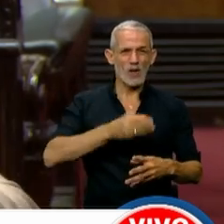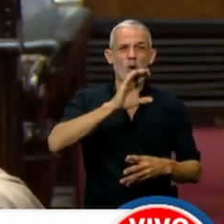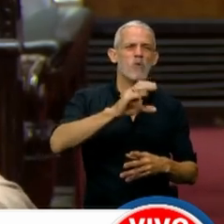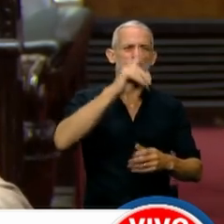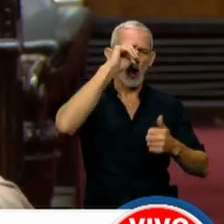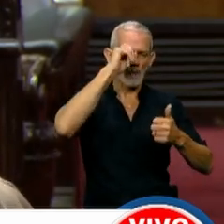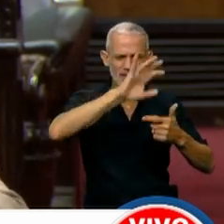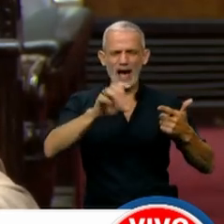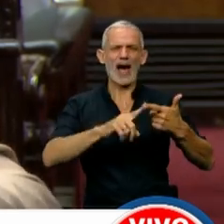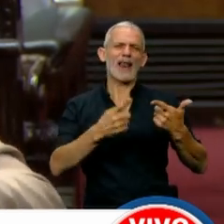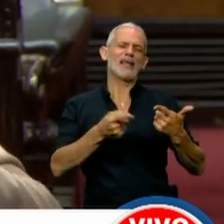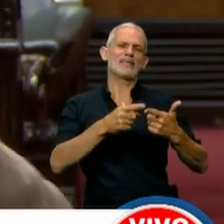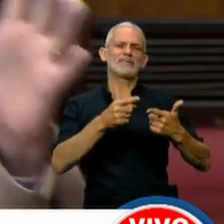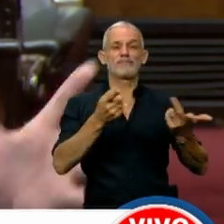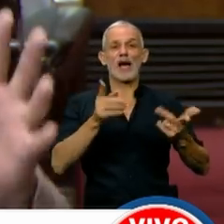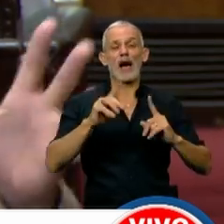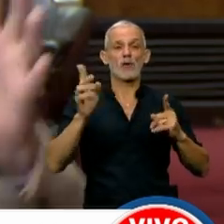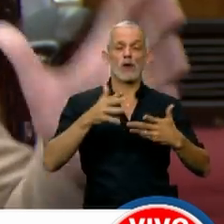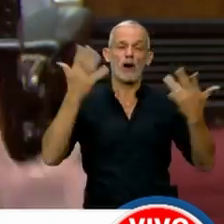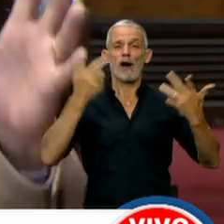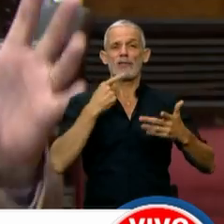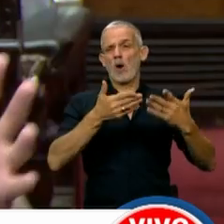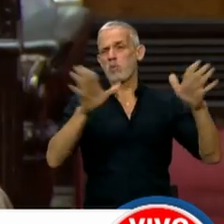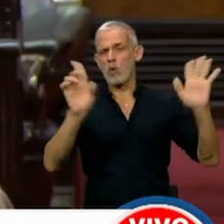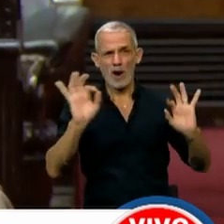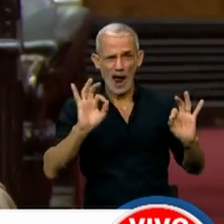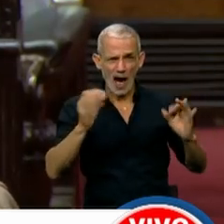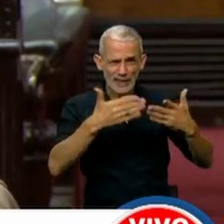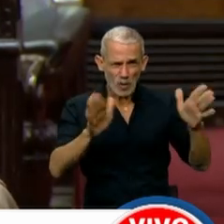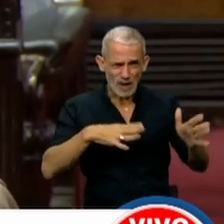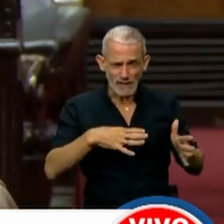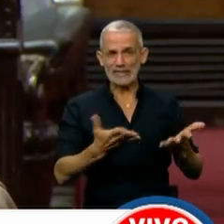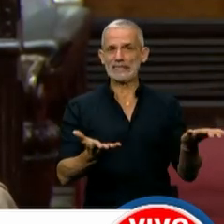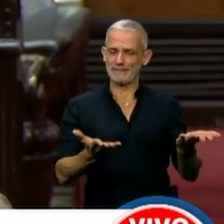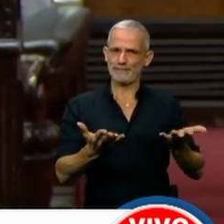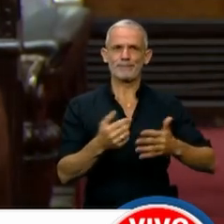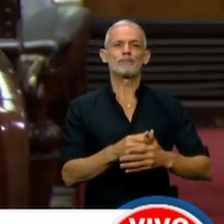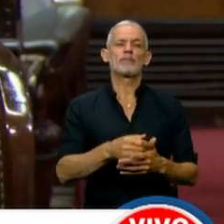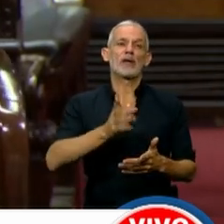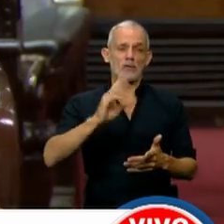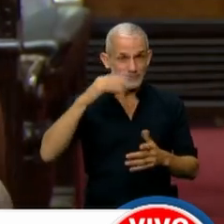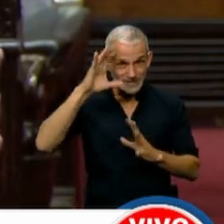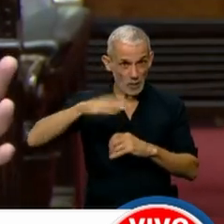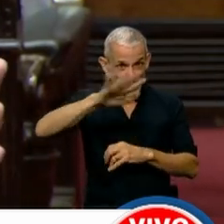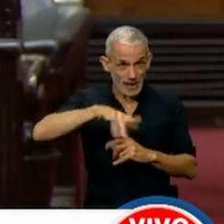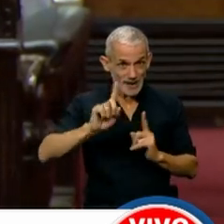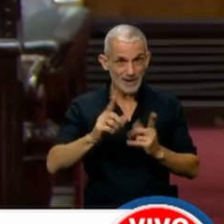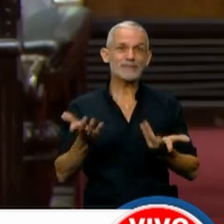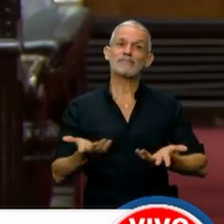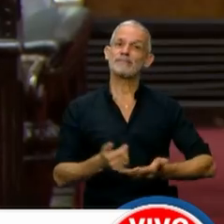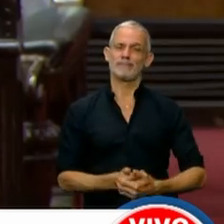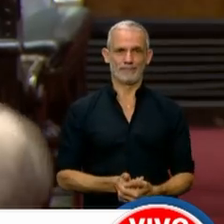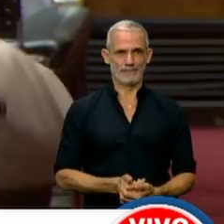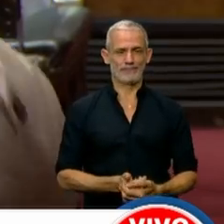hospitales en hospitales que algunos se jactaban de no abrir no sé si recuerdan eso